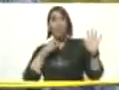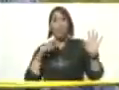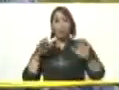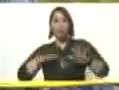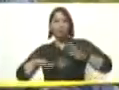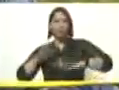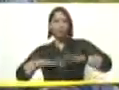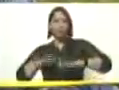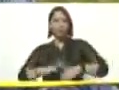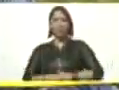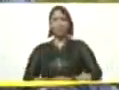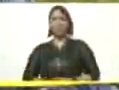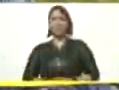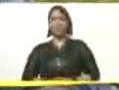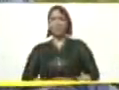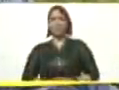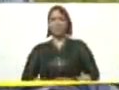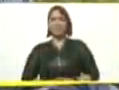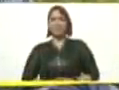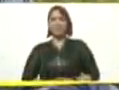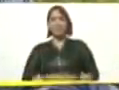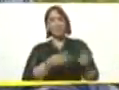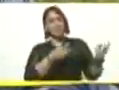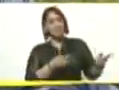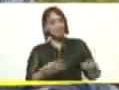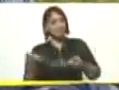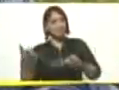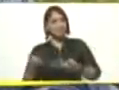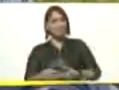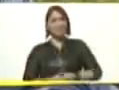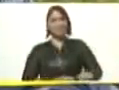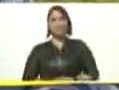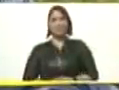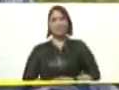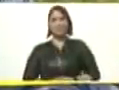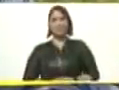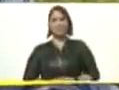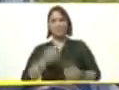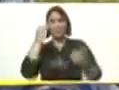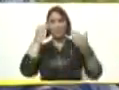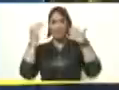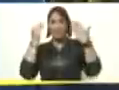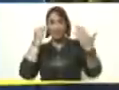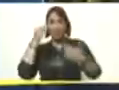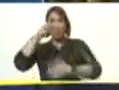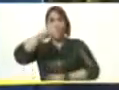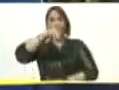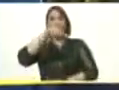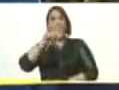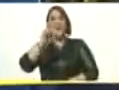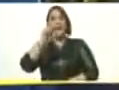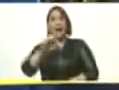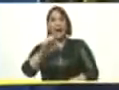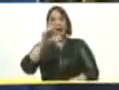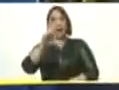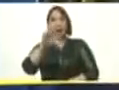Bebeto bueno bienvenido Gracias y saludo a Maelo Ruiz